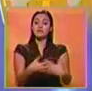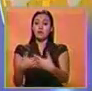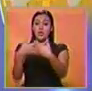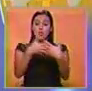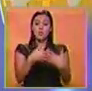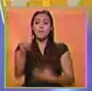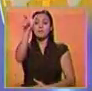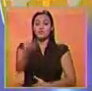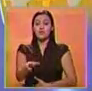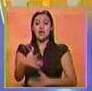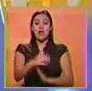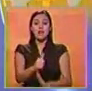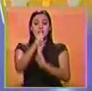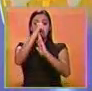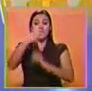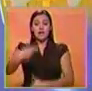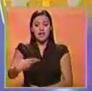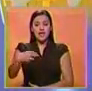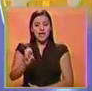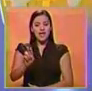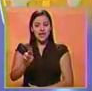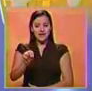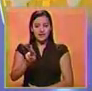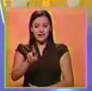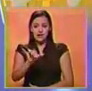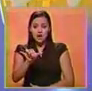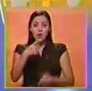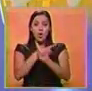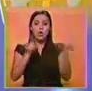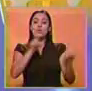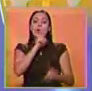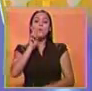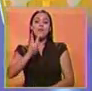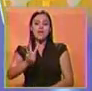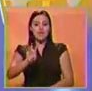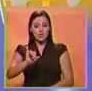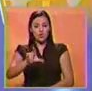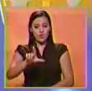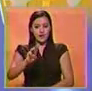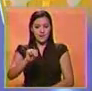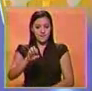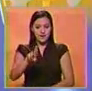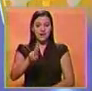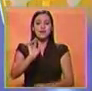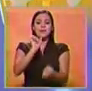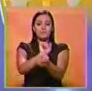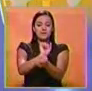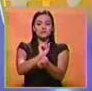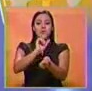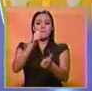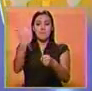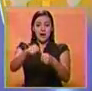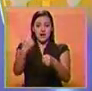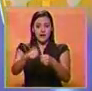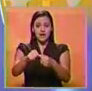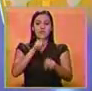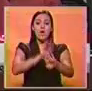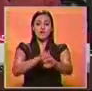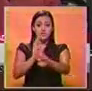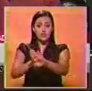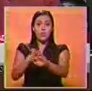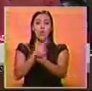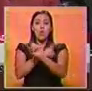los narcotraficantes Henry Coneo Fortich y Wilmer Villadiego Coneo, capturados en Maracaibo y quienes son solicitados por